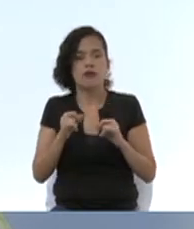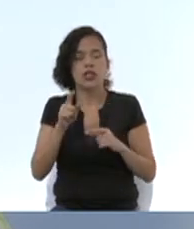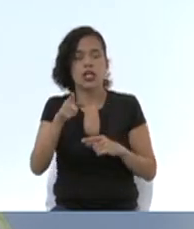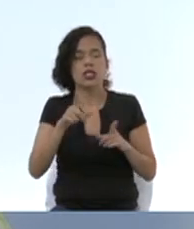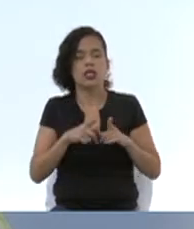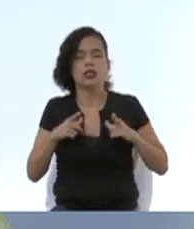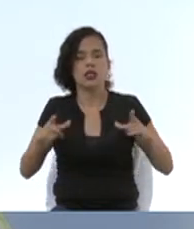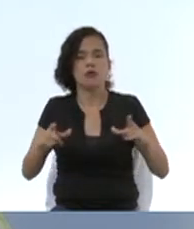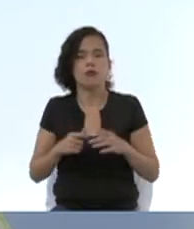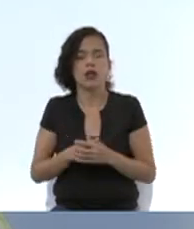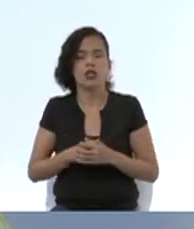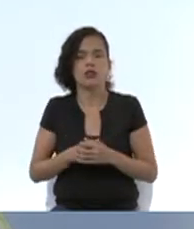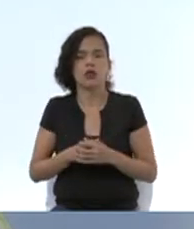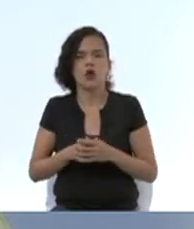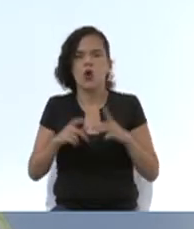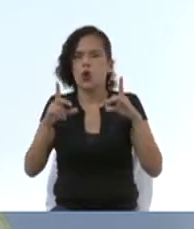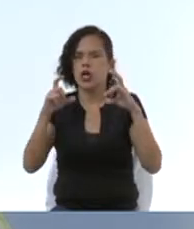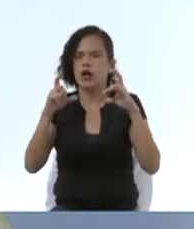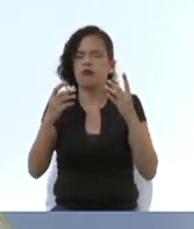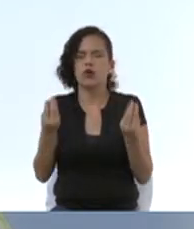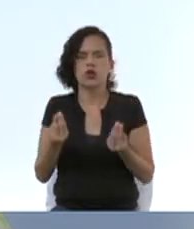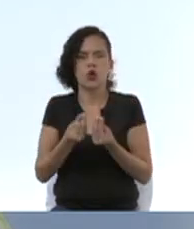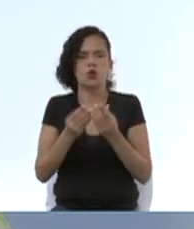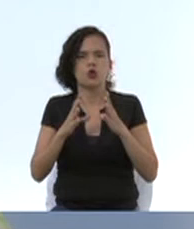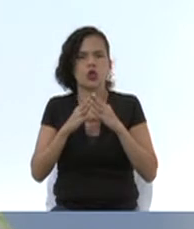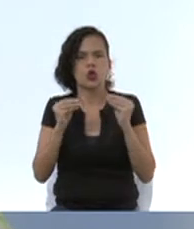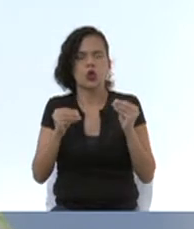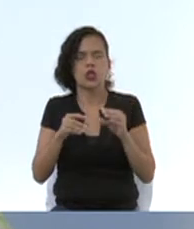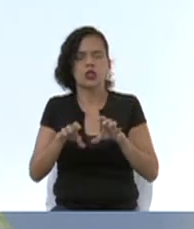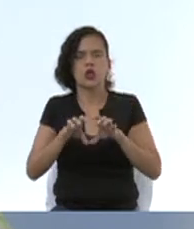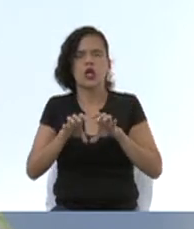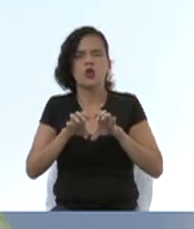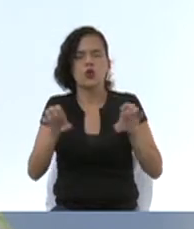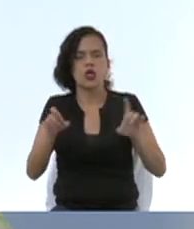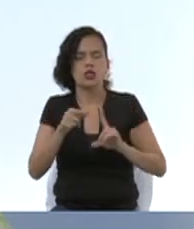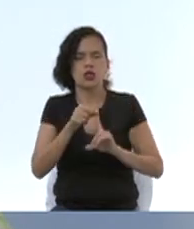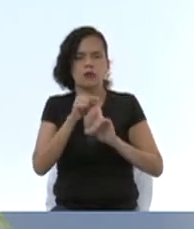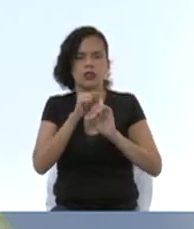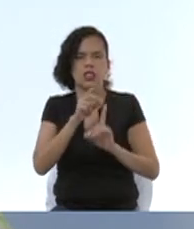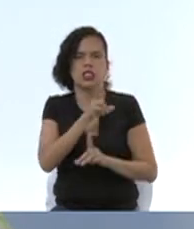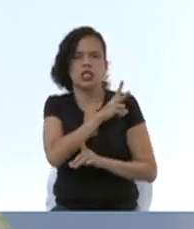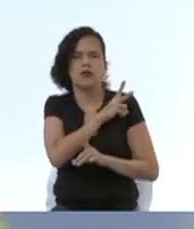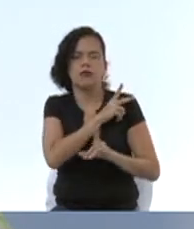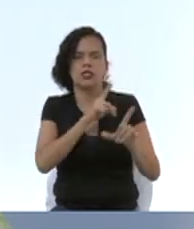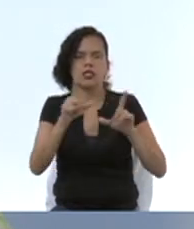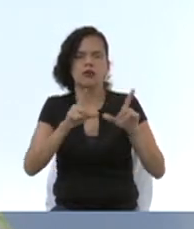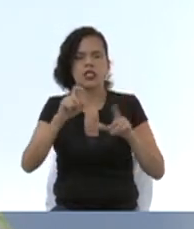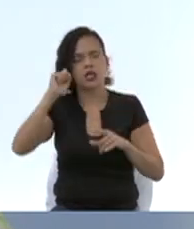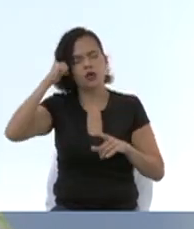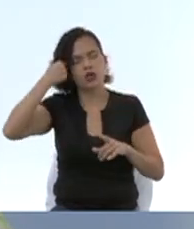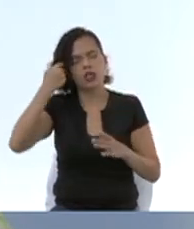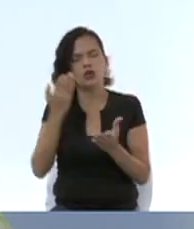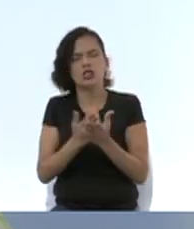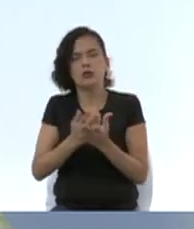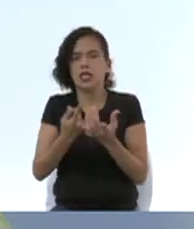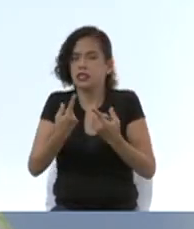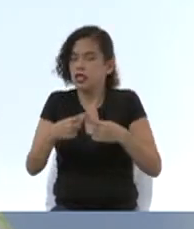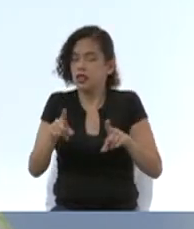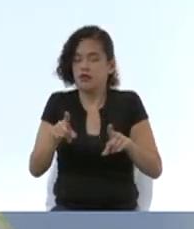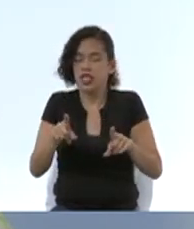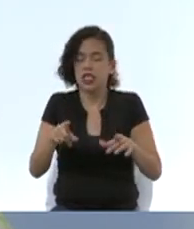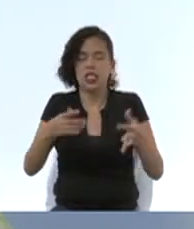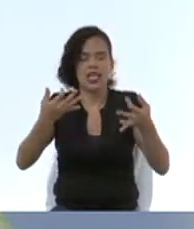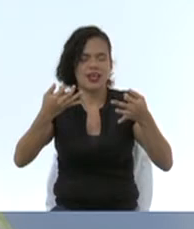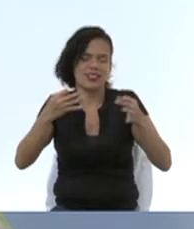este segmento una foto junto a todo lo que ha sido educación especial desde Vive TV. Y recordando siempre, mi profe, que